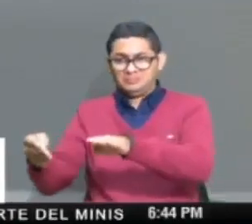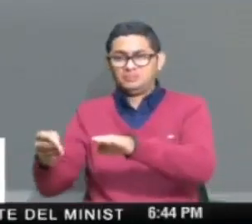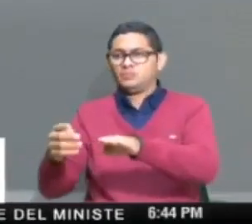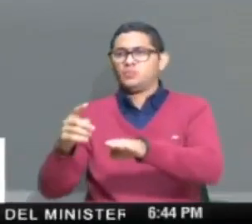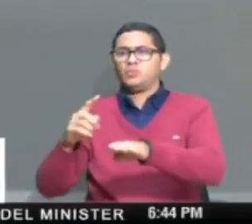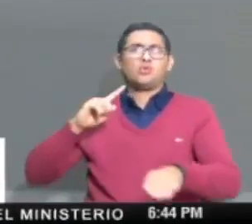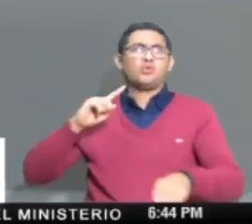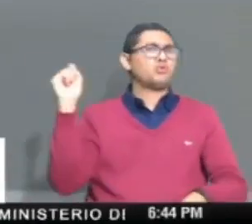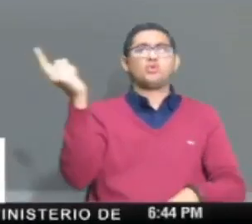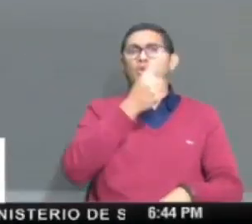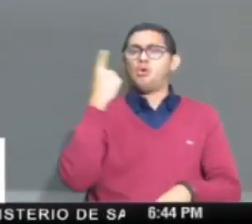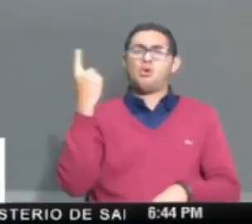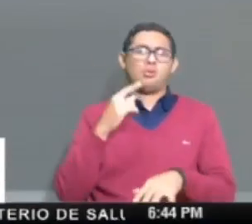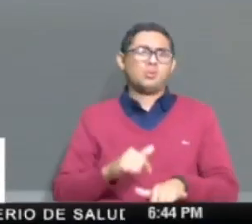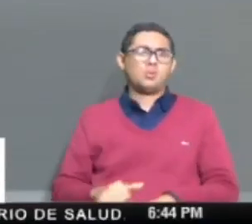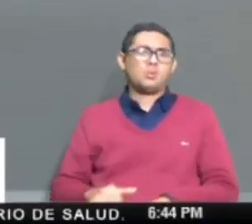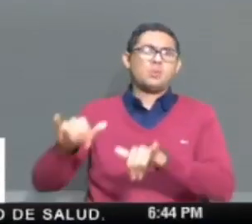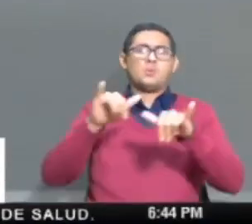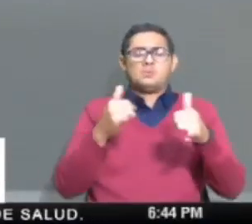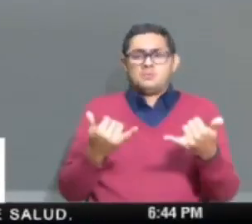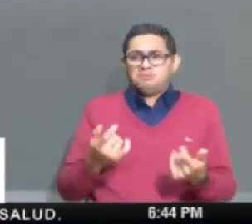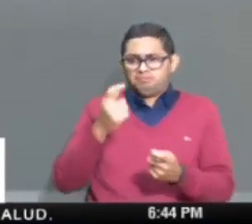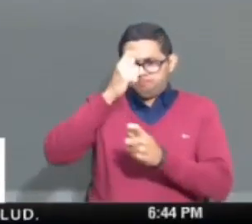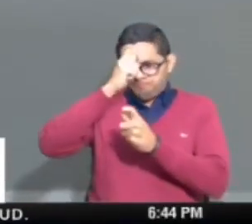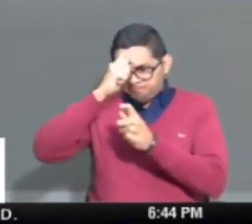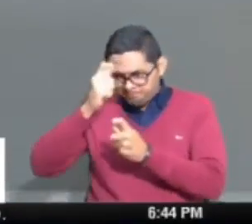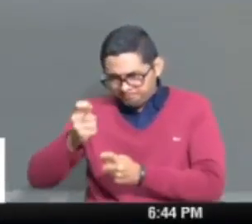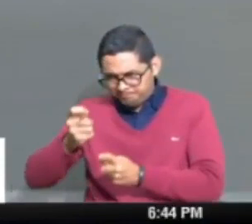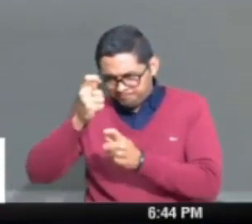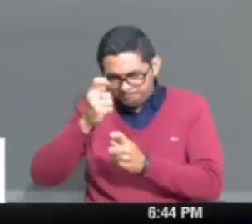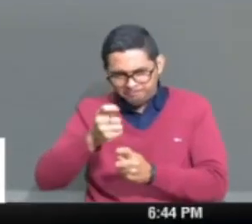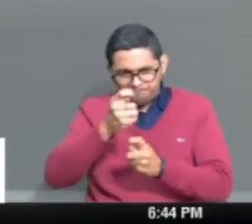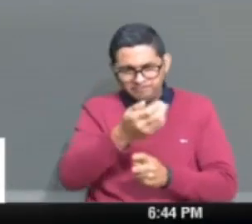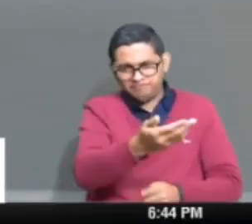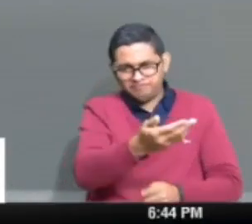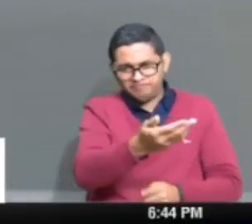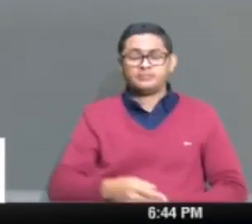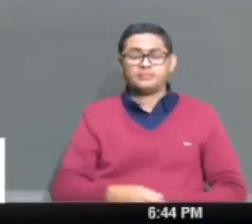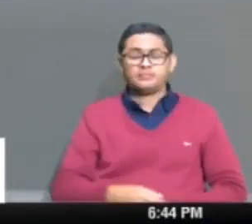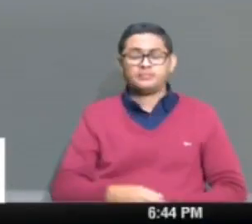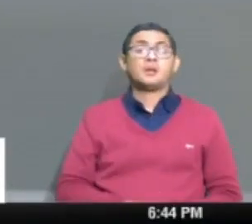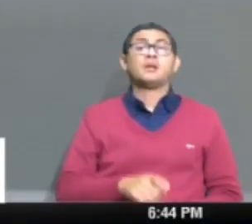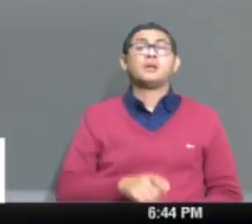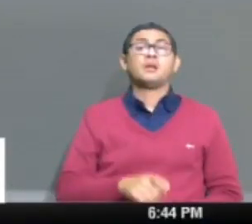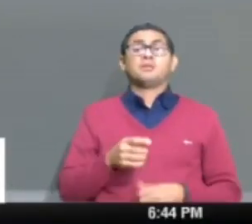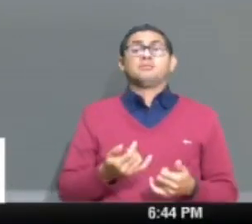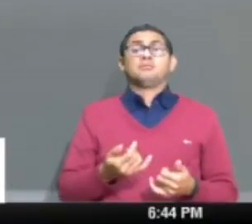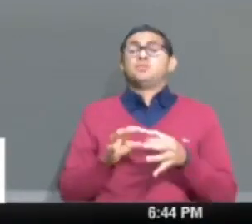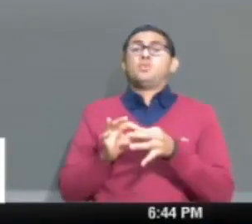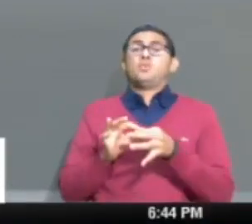sin distinción alguna le rinde tributo tenemos que unirnos en esta hora